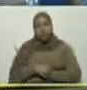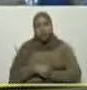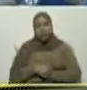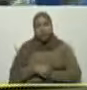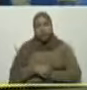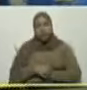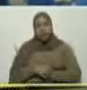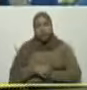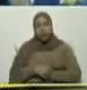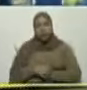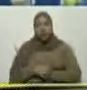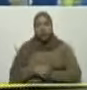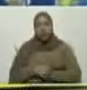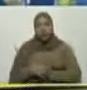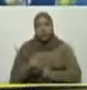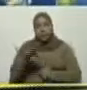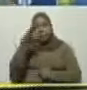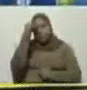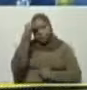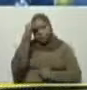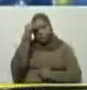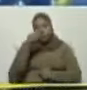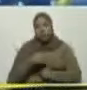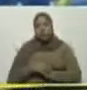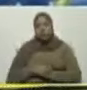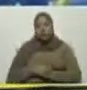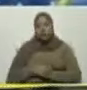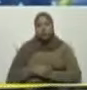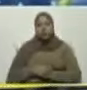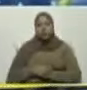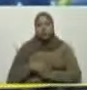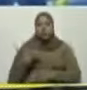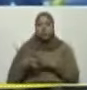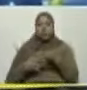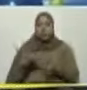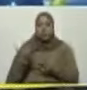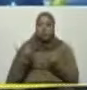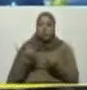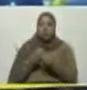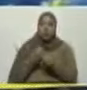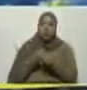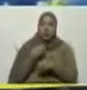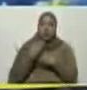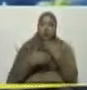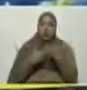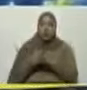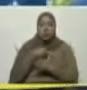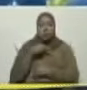poco aprendimos aprendimos a hacer muchísimo